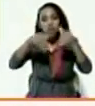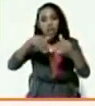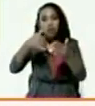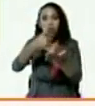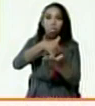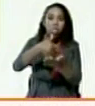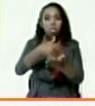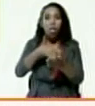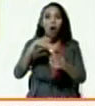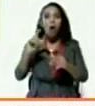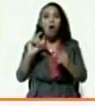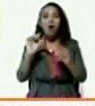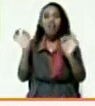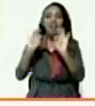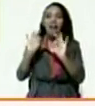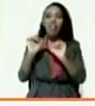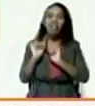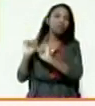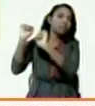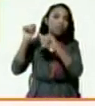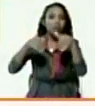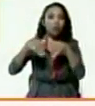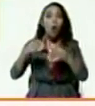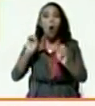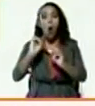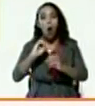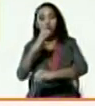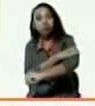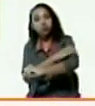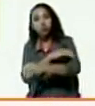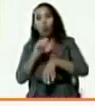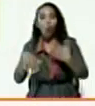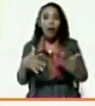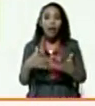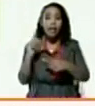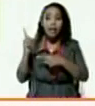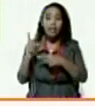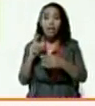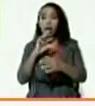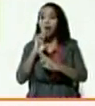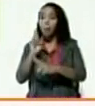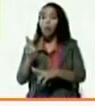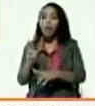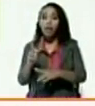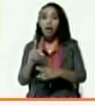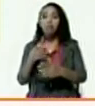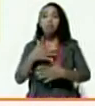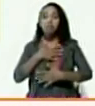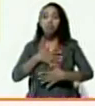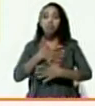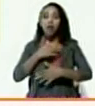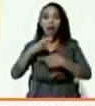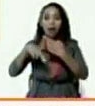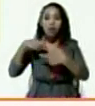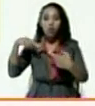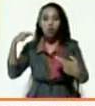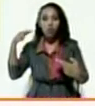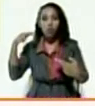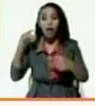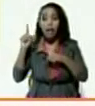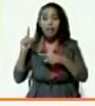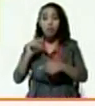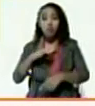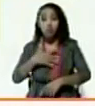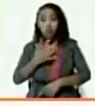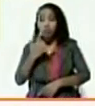elecciones, y los resultados son altamente positivos y satisfactorios para la revolución. Que pudiéramos